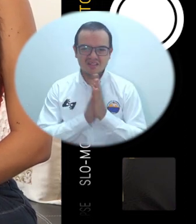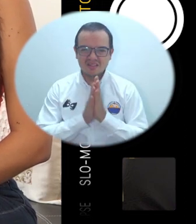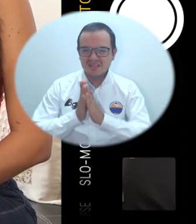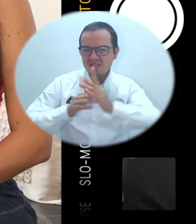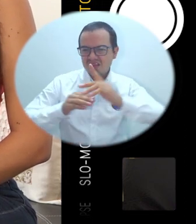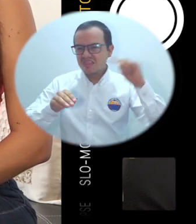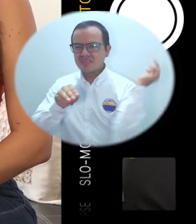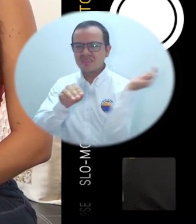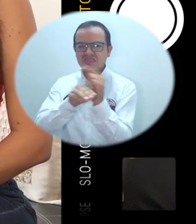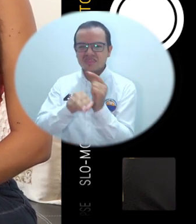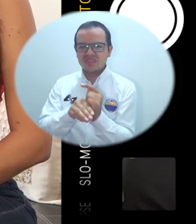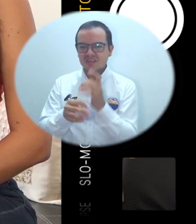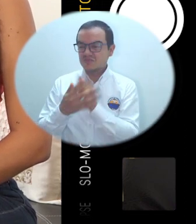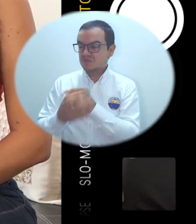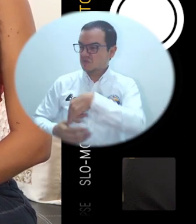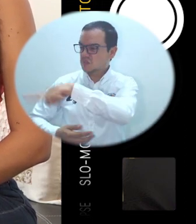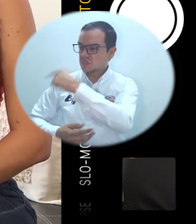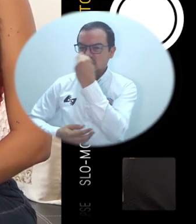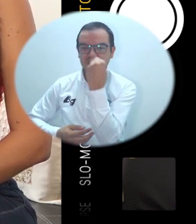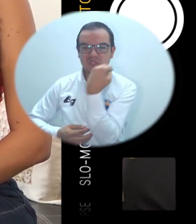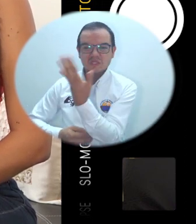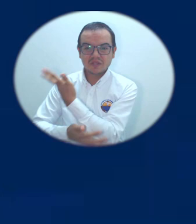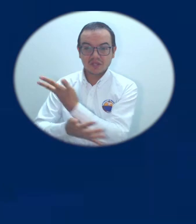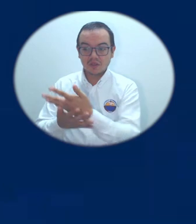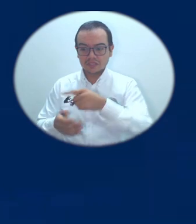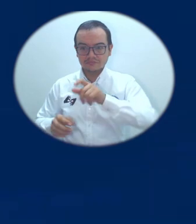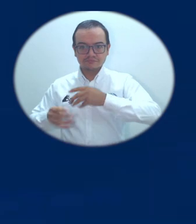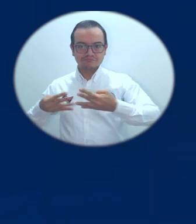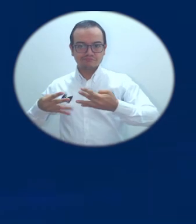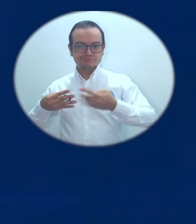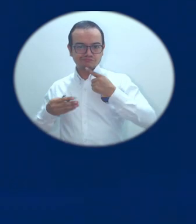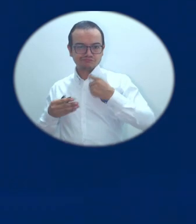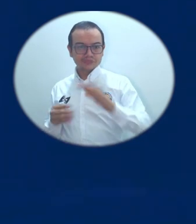de juicio la integridad de los consejeros superiores.